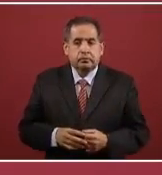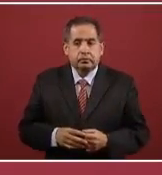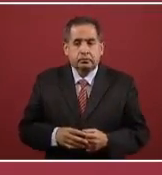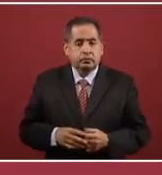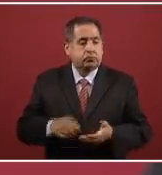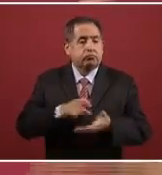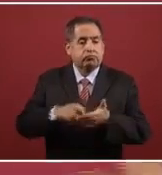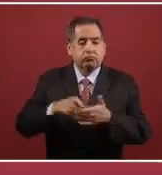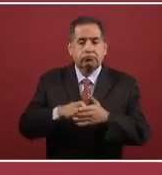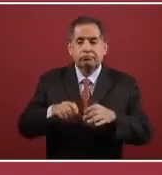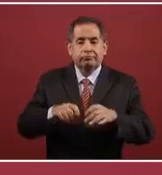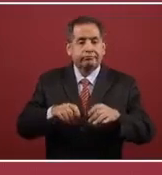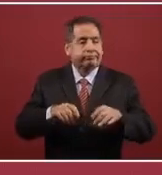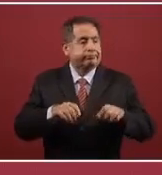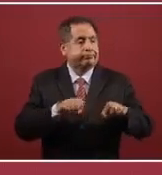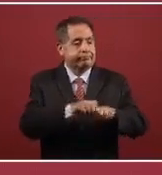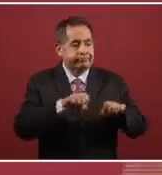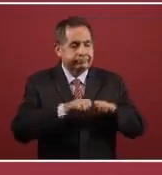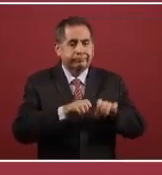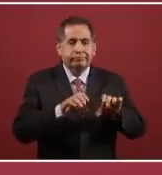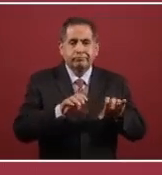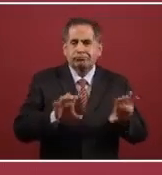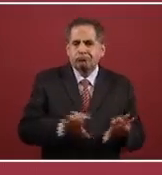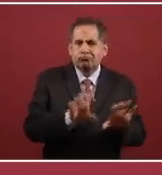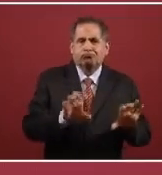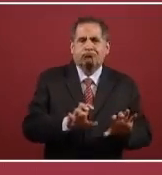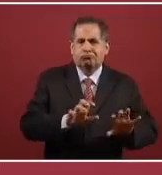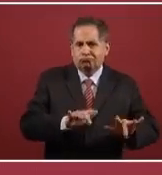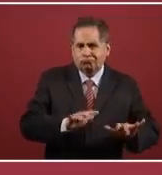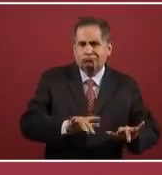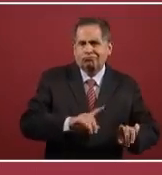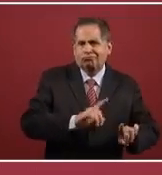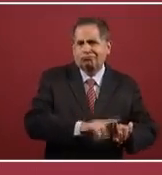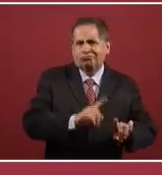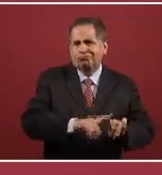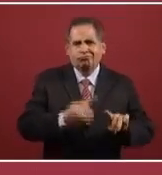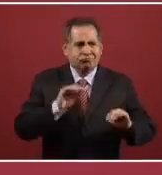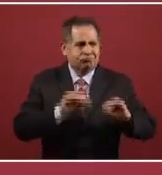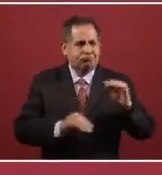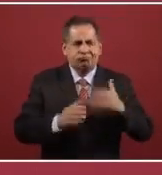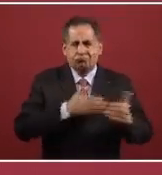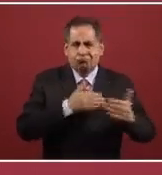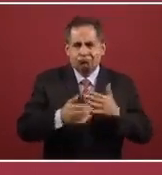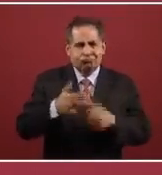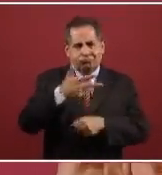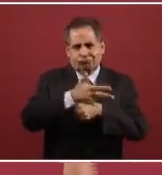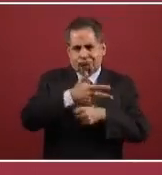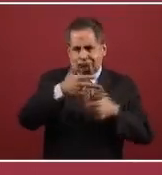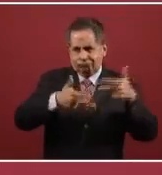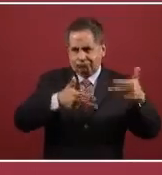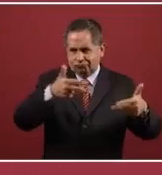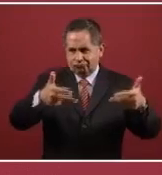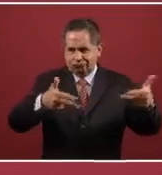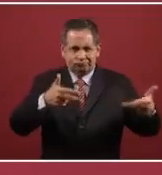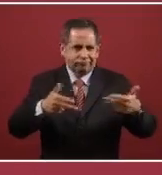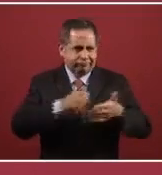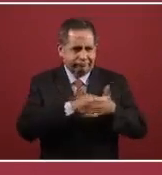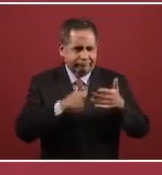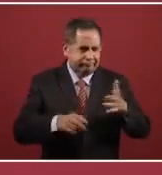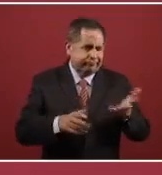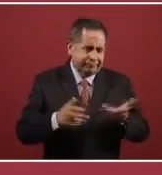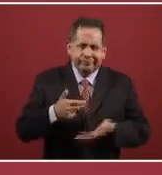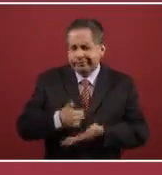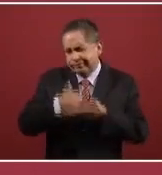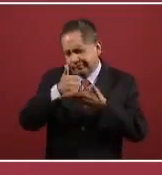comprar equipos, aparatos. Estaban de moda las cámaras, por ejemplo, que sí